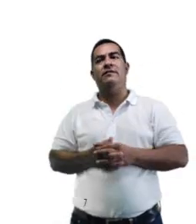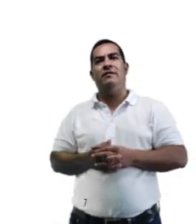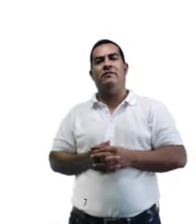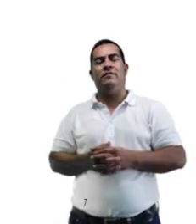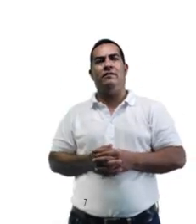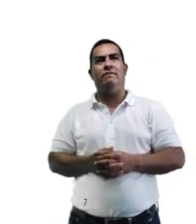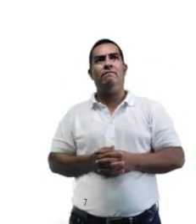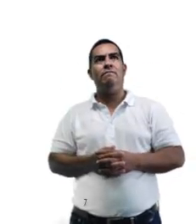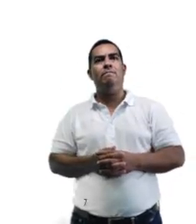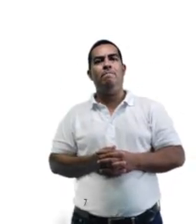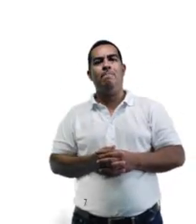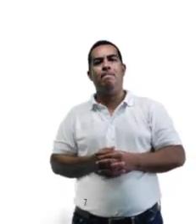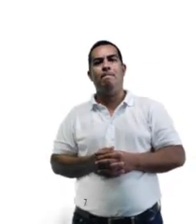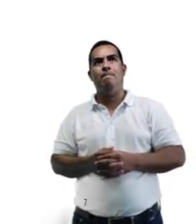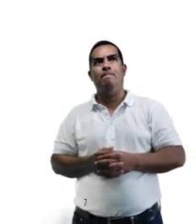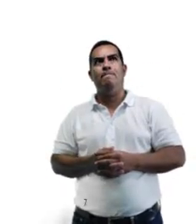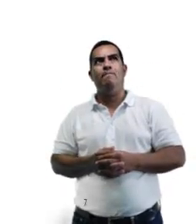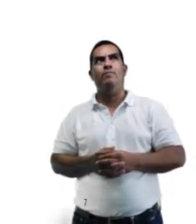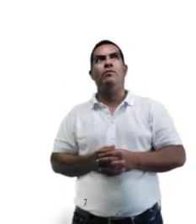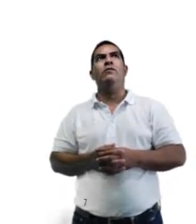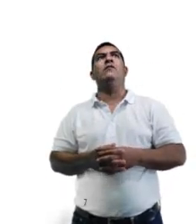tener paciencia.